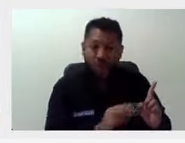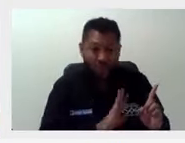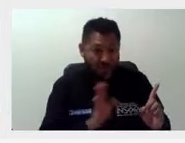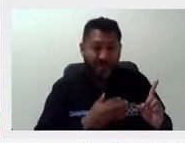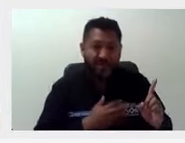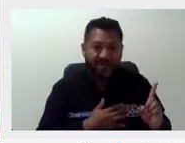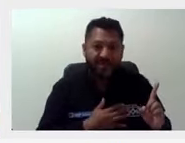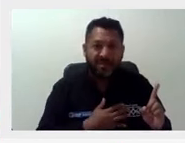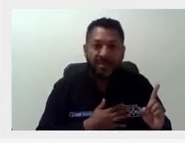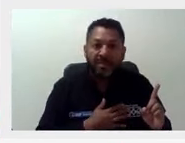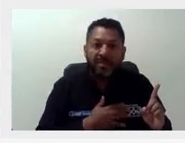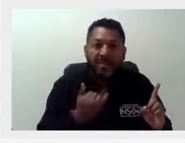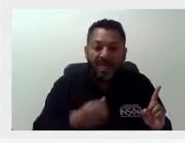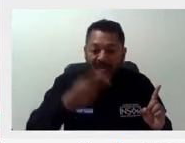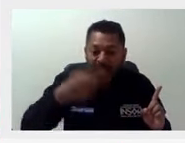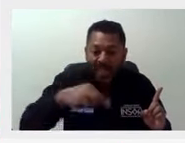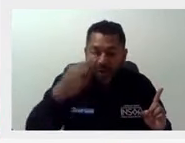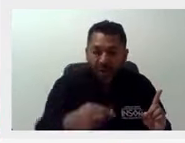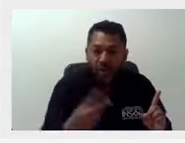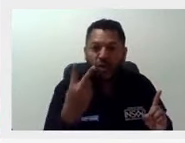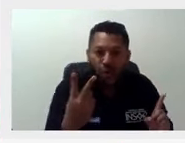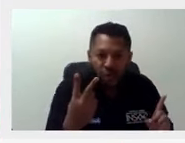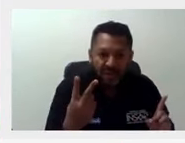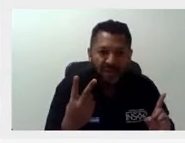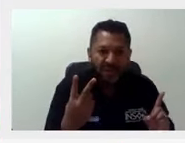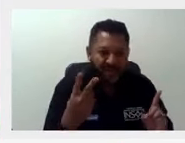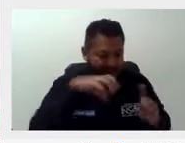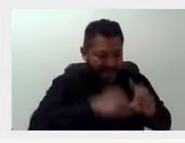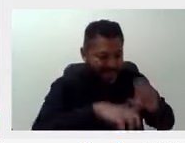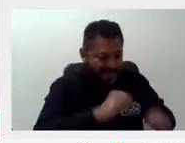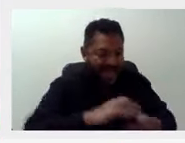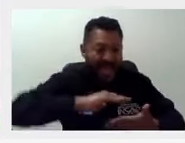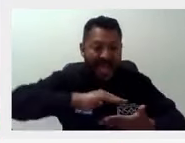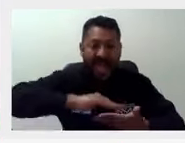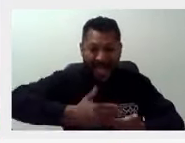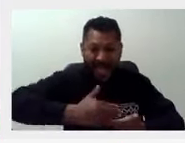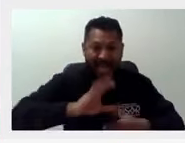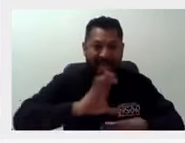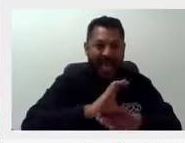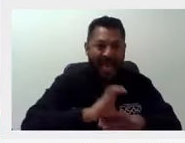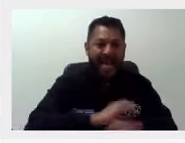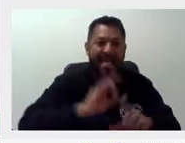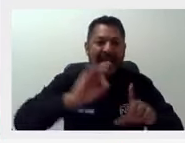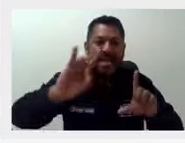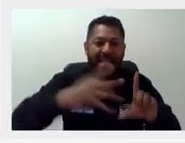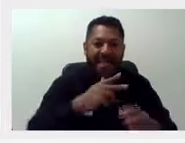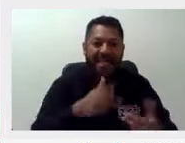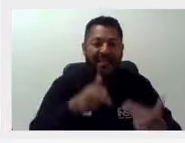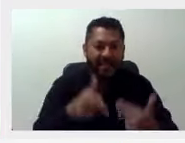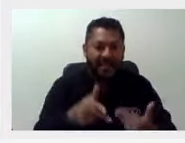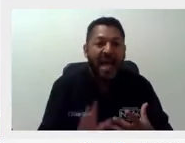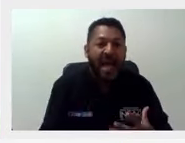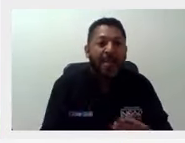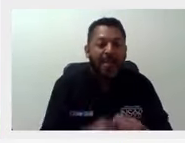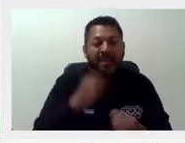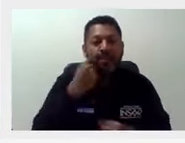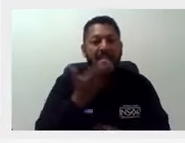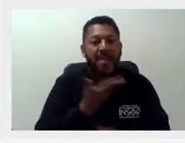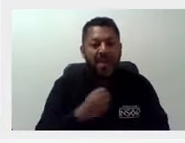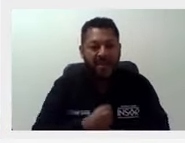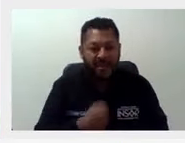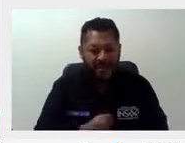tienen más de 2 hijos, todos queriendo tener sus clases por internet, más el trabajo del papá.